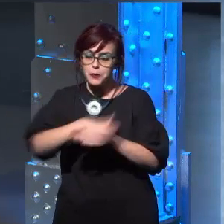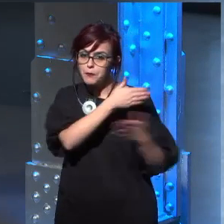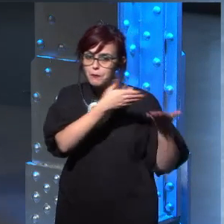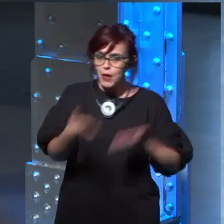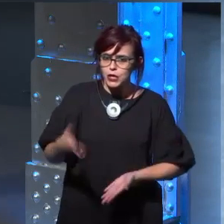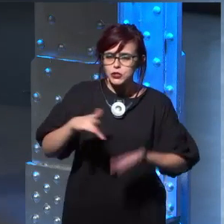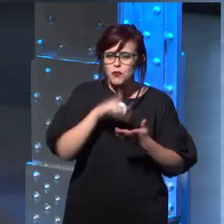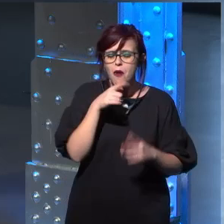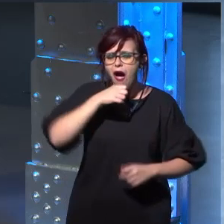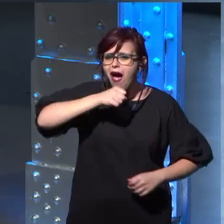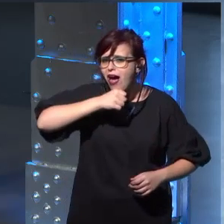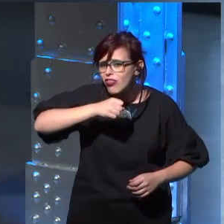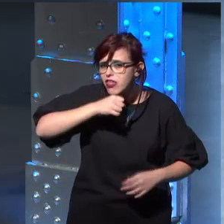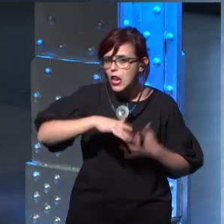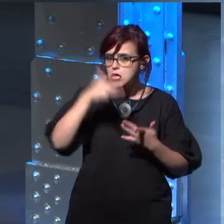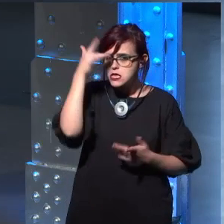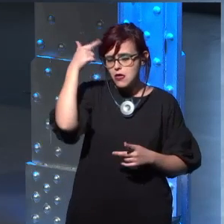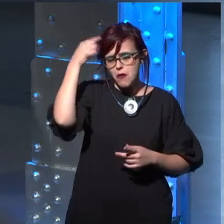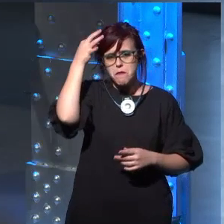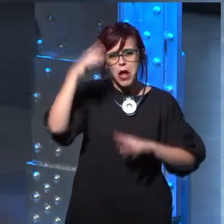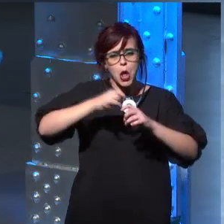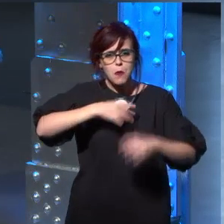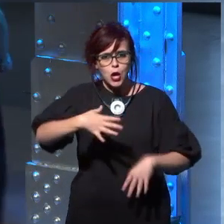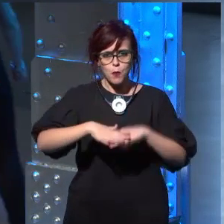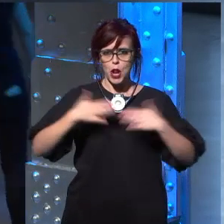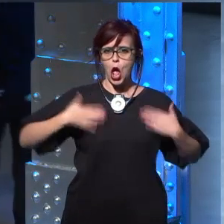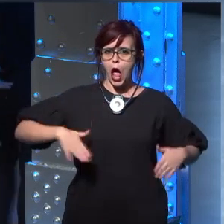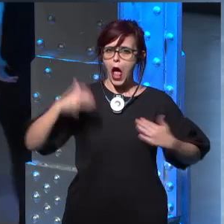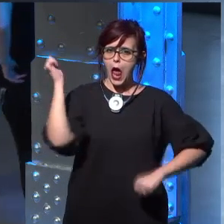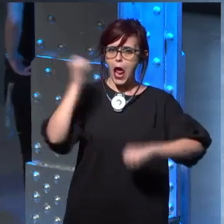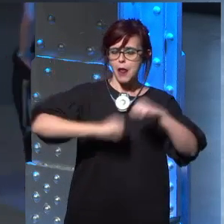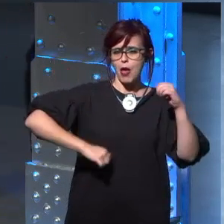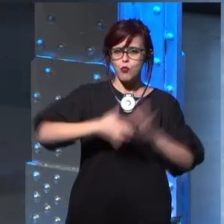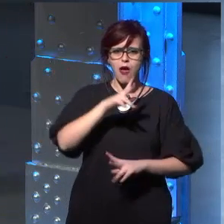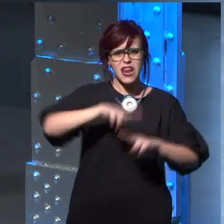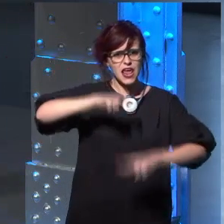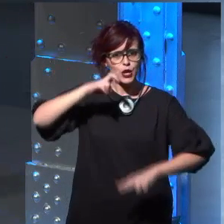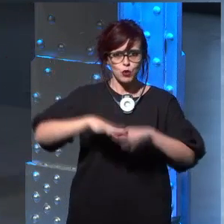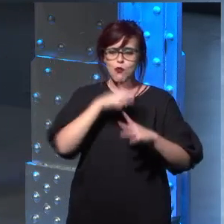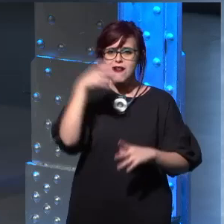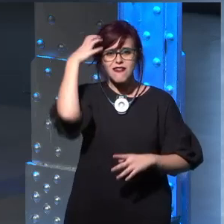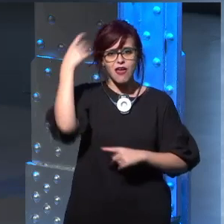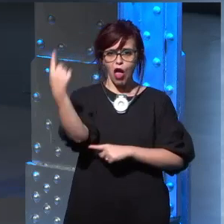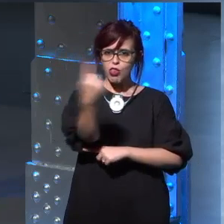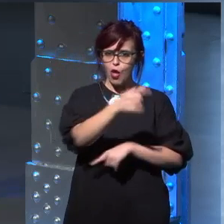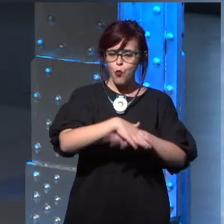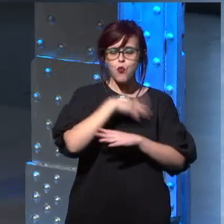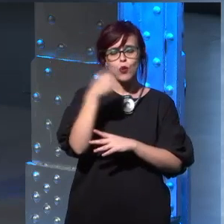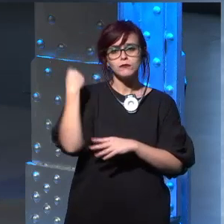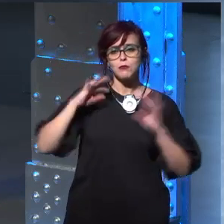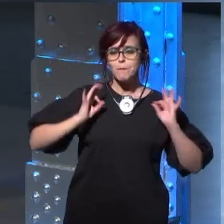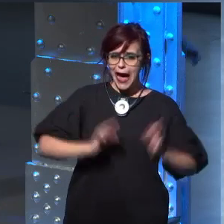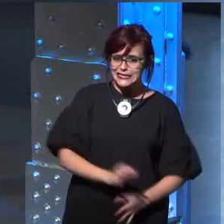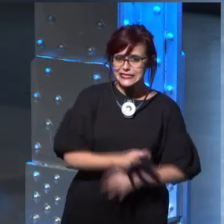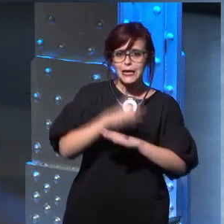Era anciano y canoso, pero la armadura negra... Can you hear us? Hello? Elio, Linda, can you hear us?